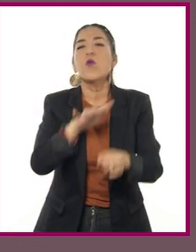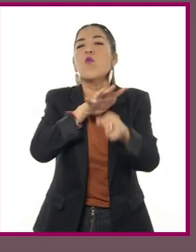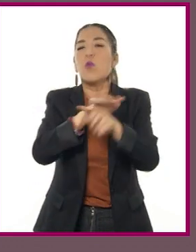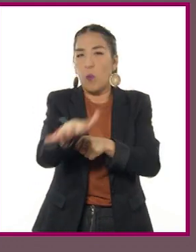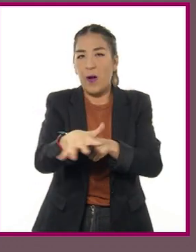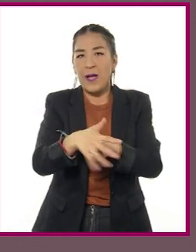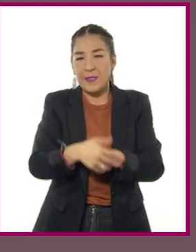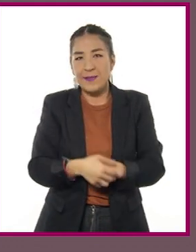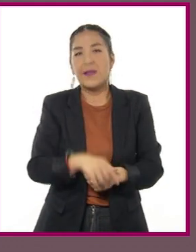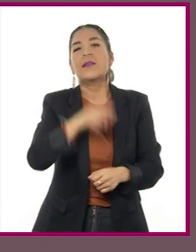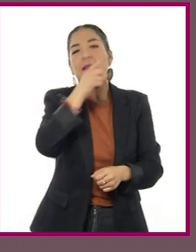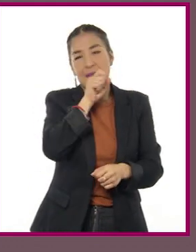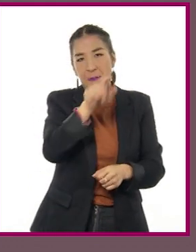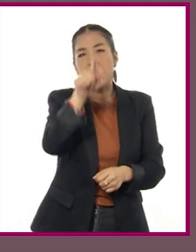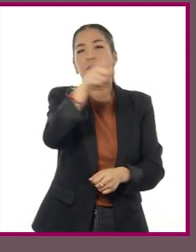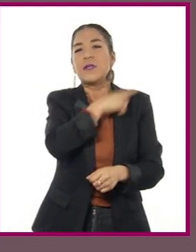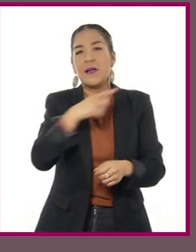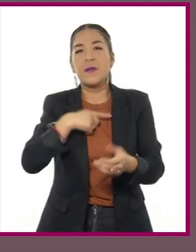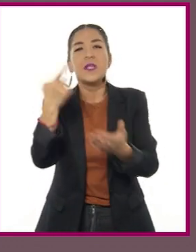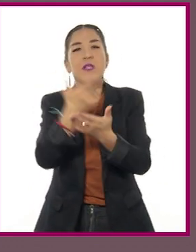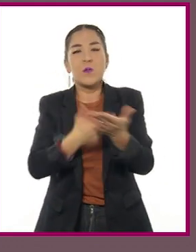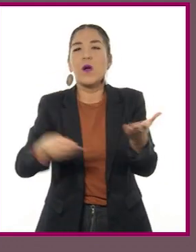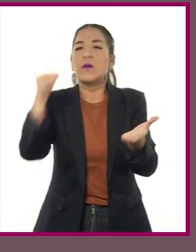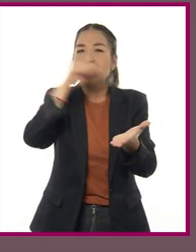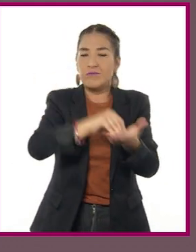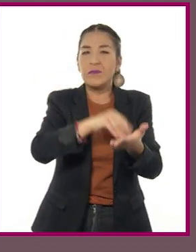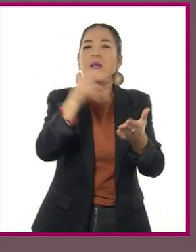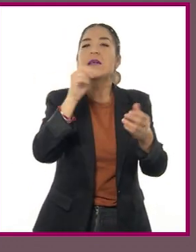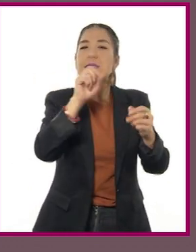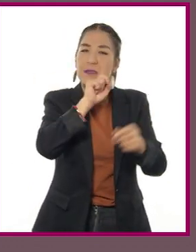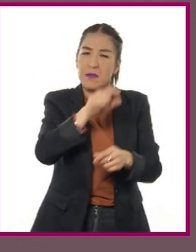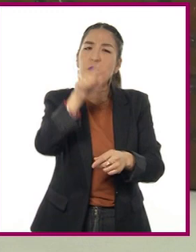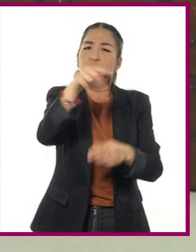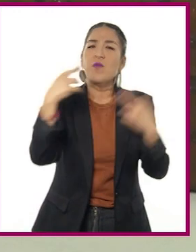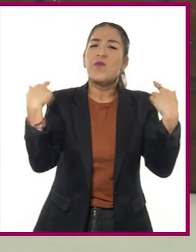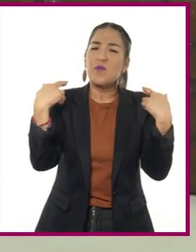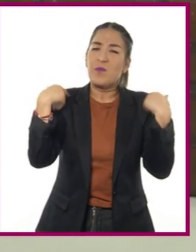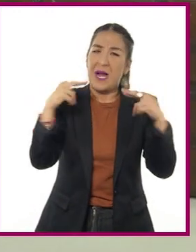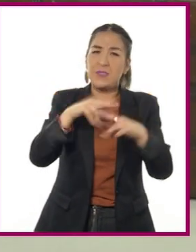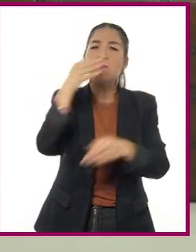Finalmente, ilustren con dibujos y compártanlo con sus familiares.